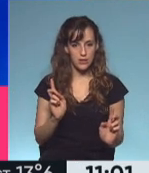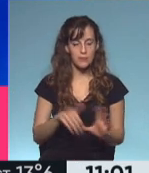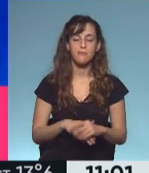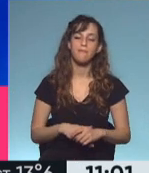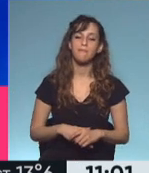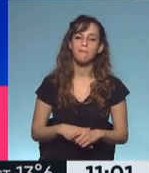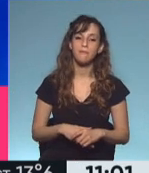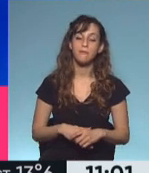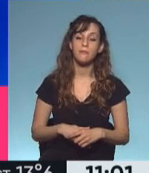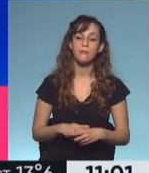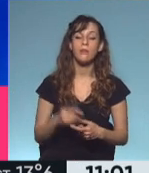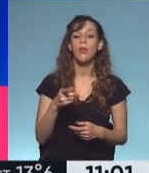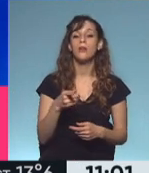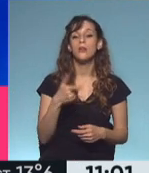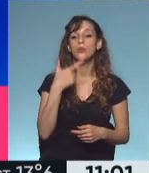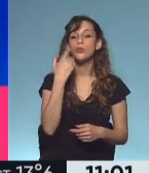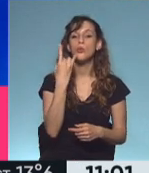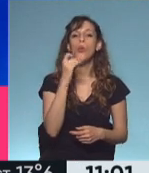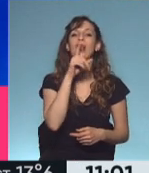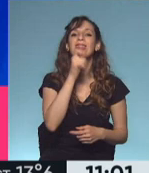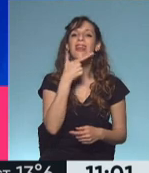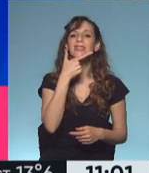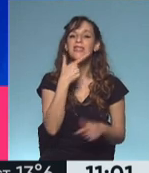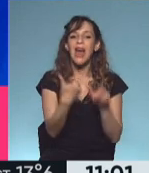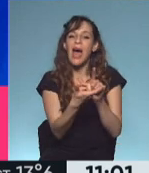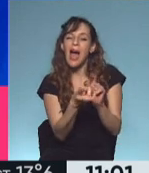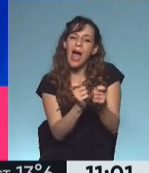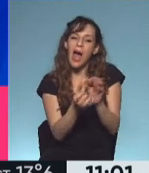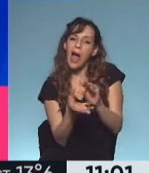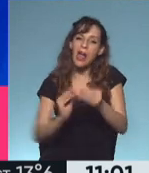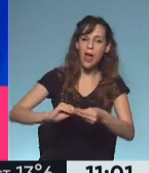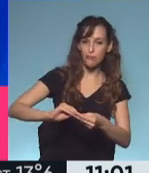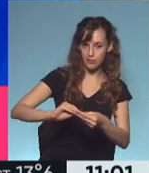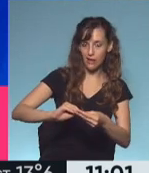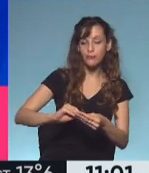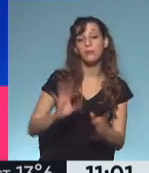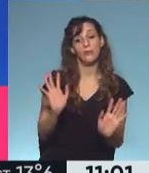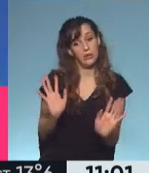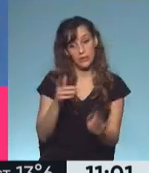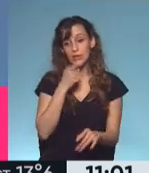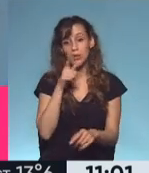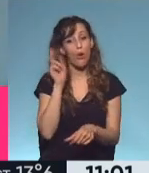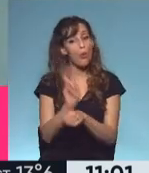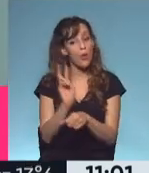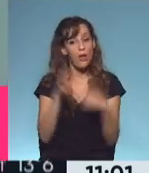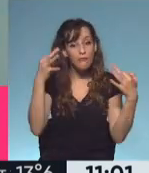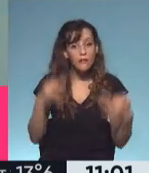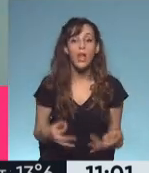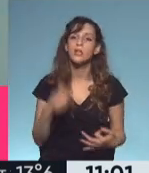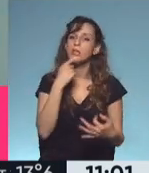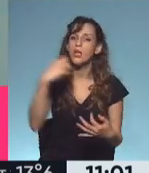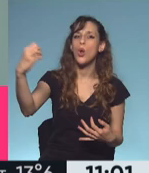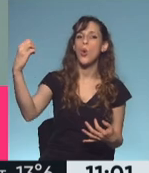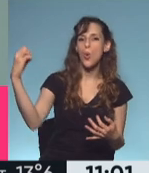mueren. Las suculentas se acomoda al espacio que vos le das. Sí, siempre y cuando le des buena luz, como decíamos